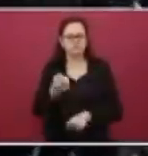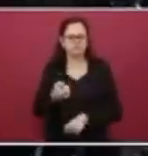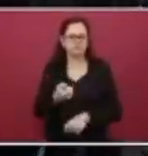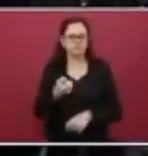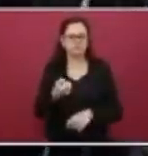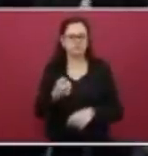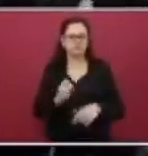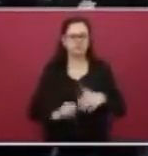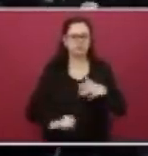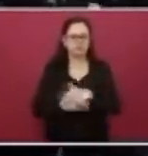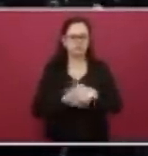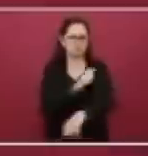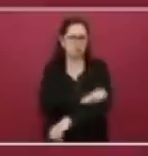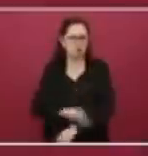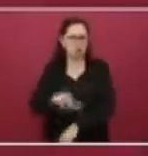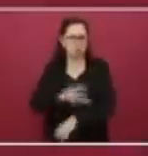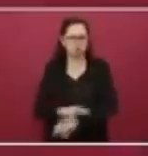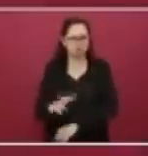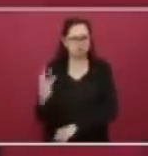democrática